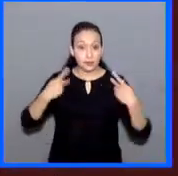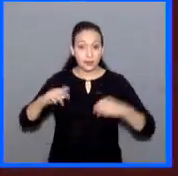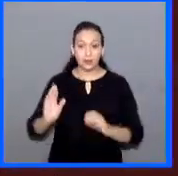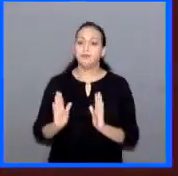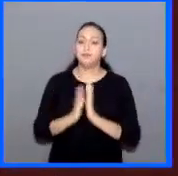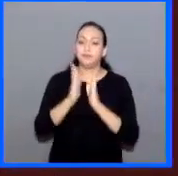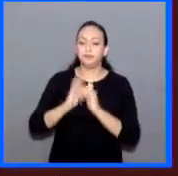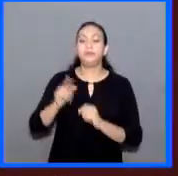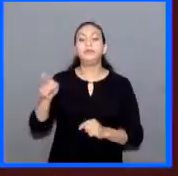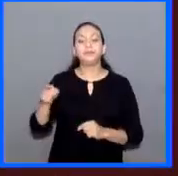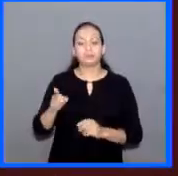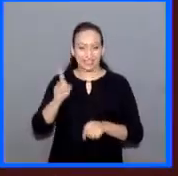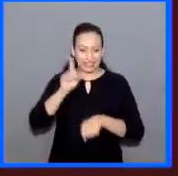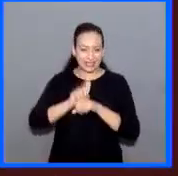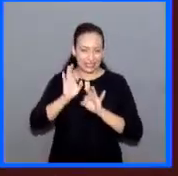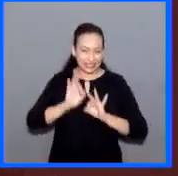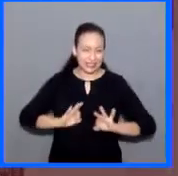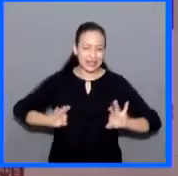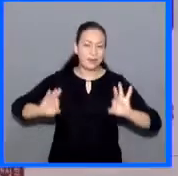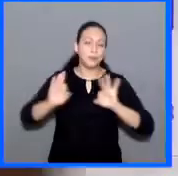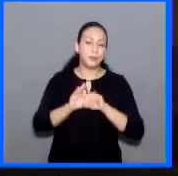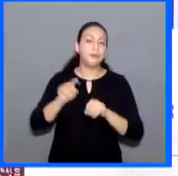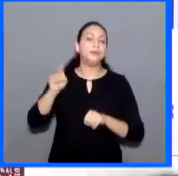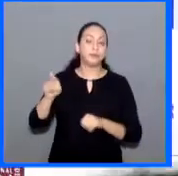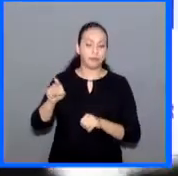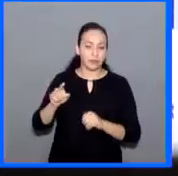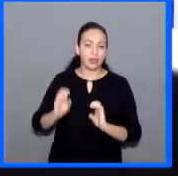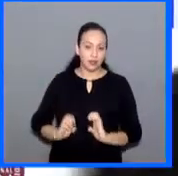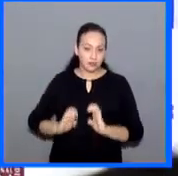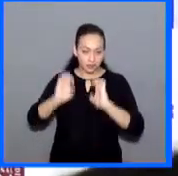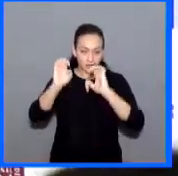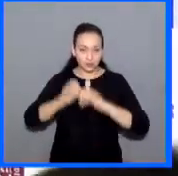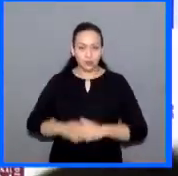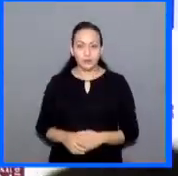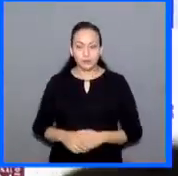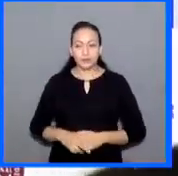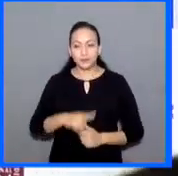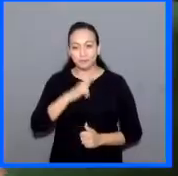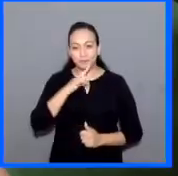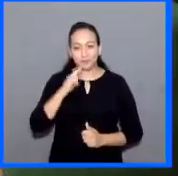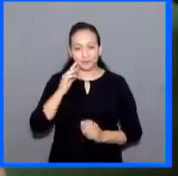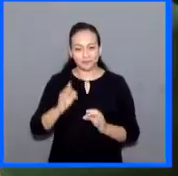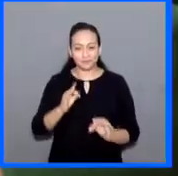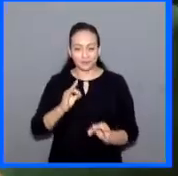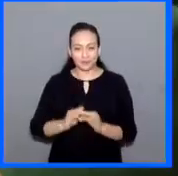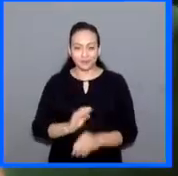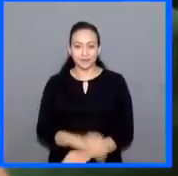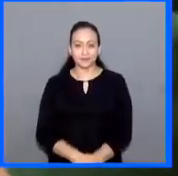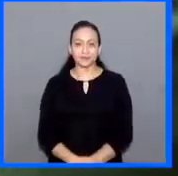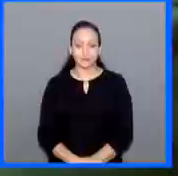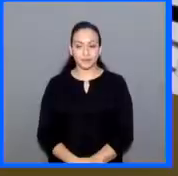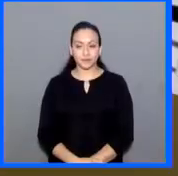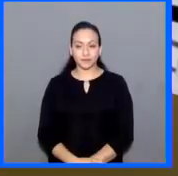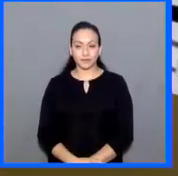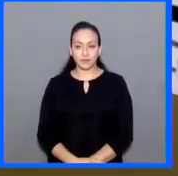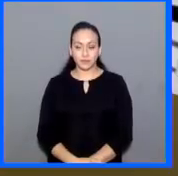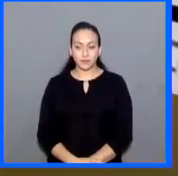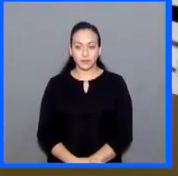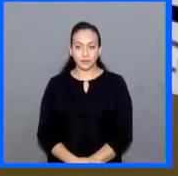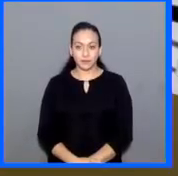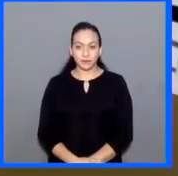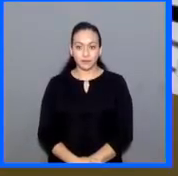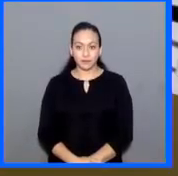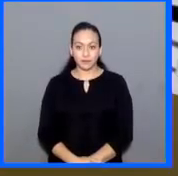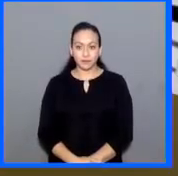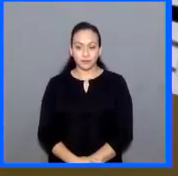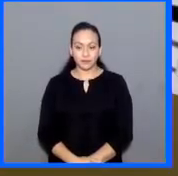ceremonia, en la sede alterna de Revolución. Para Plural TV, Óscar González. Y